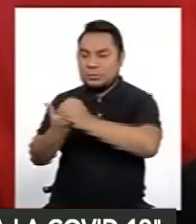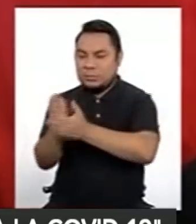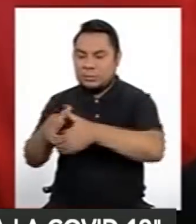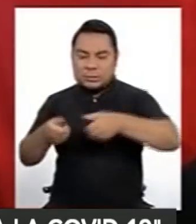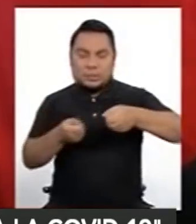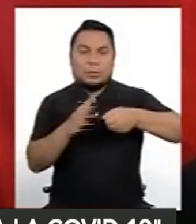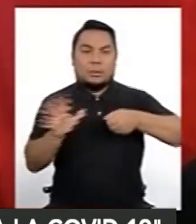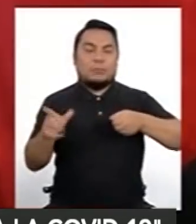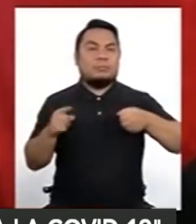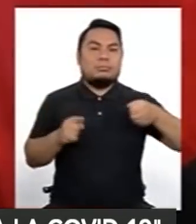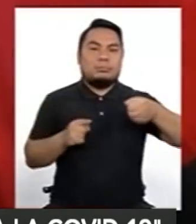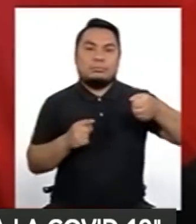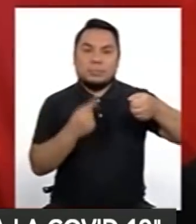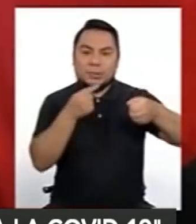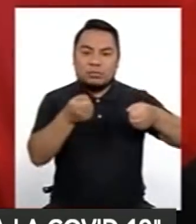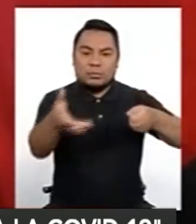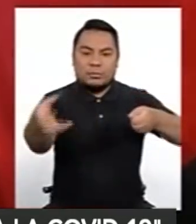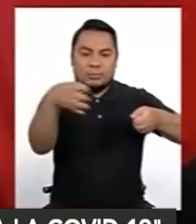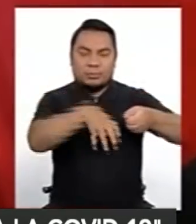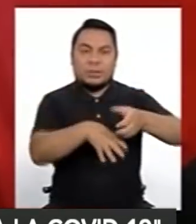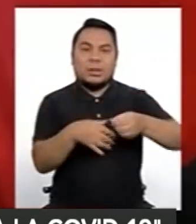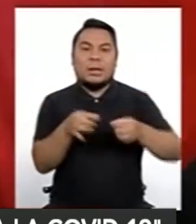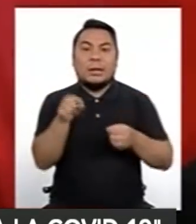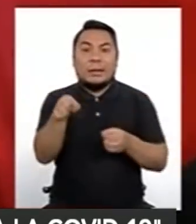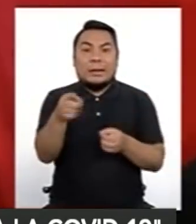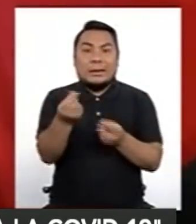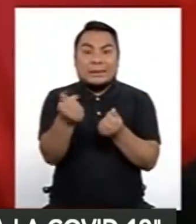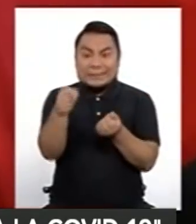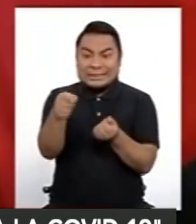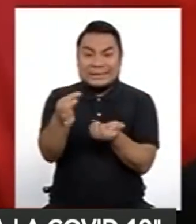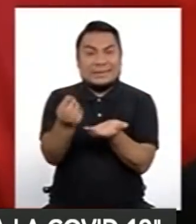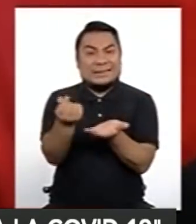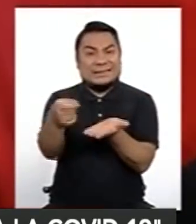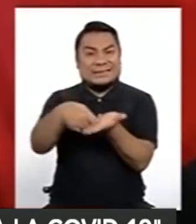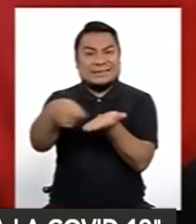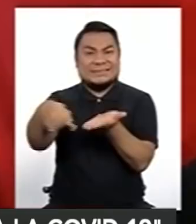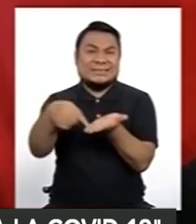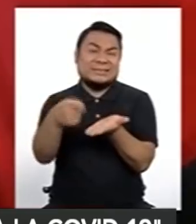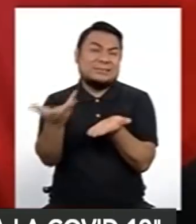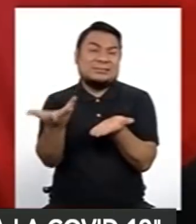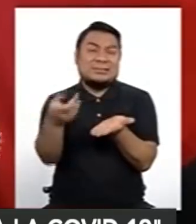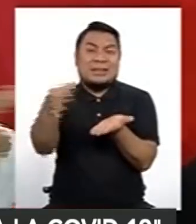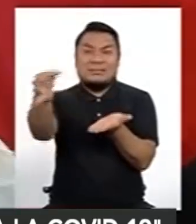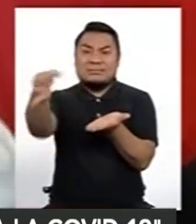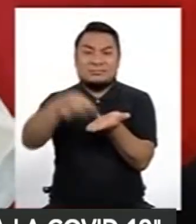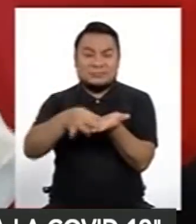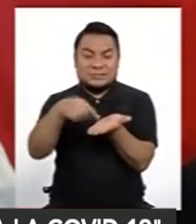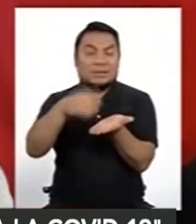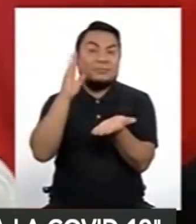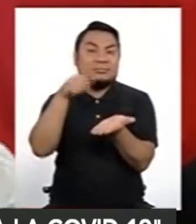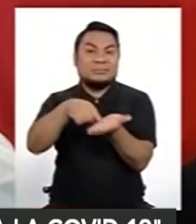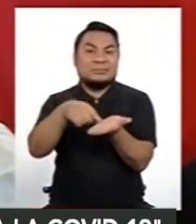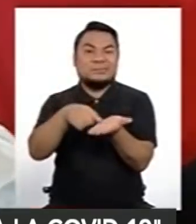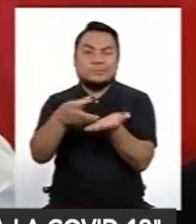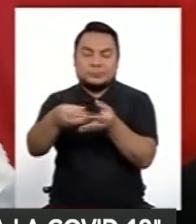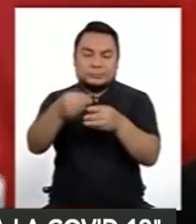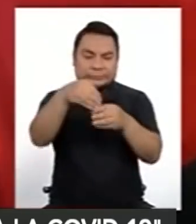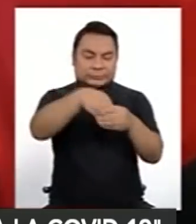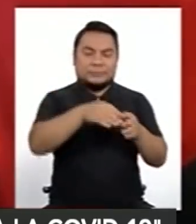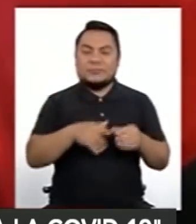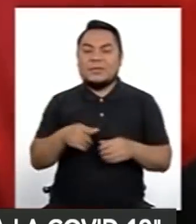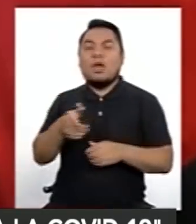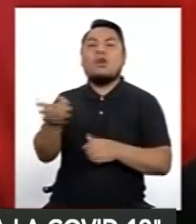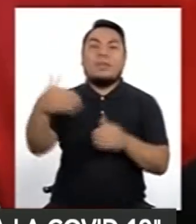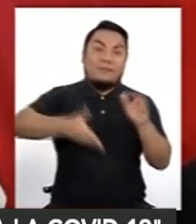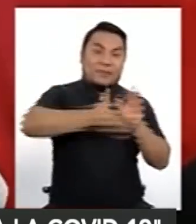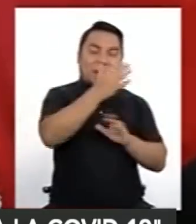vez, como he tenido contacto, pagué, me dieron el vuelto, puede ser que en eso el virus esté en mi mano. Al salir, otra vez agua con